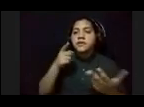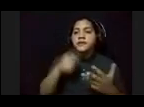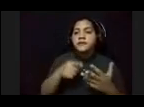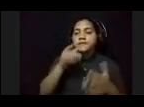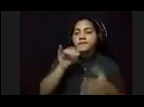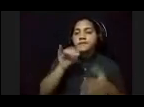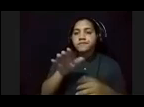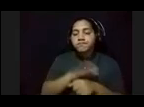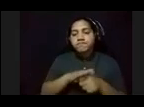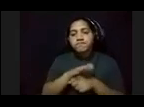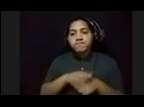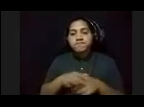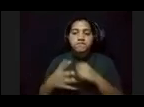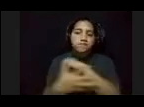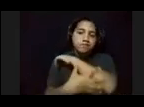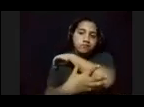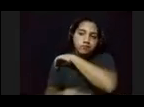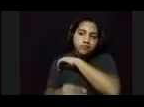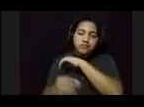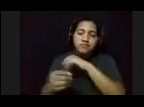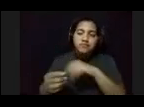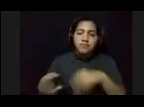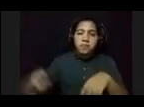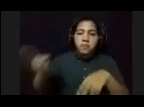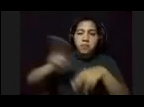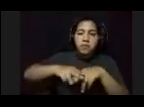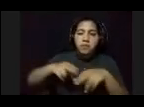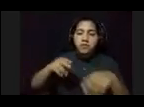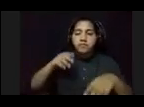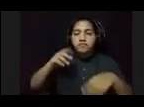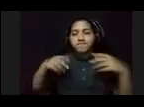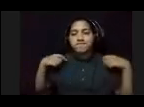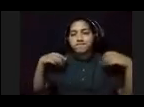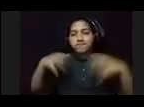más miserables y poblados de toda la ciudad.